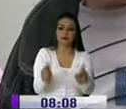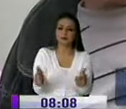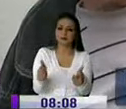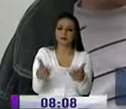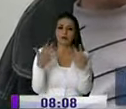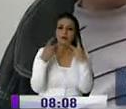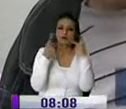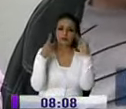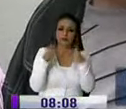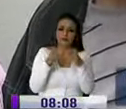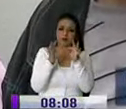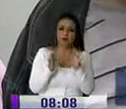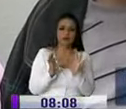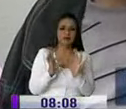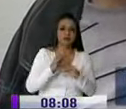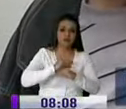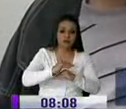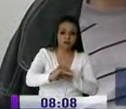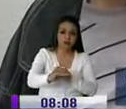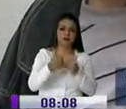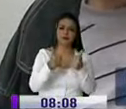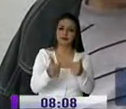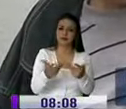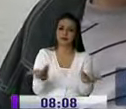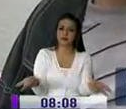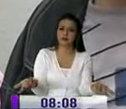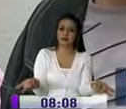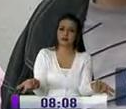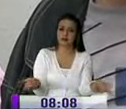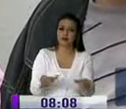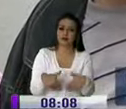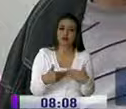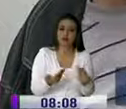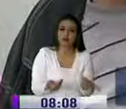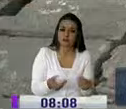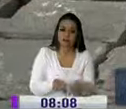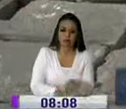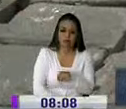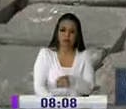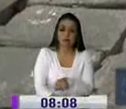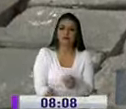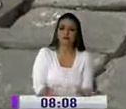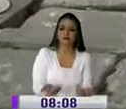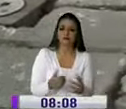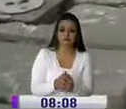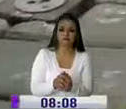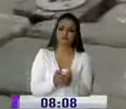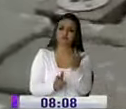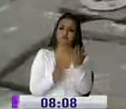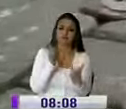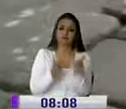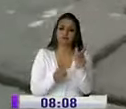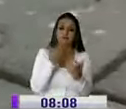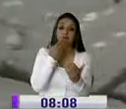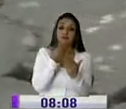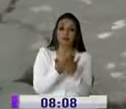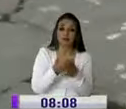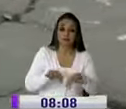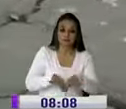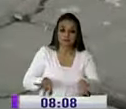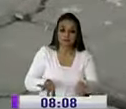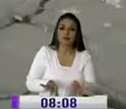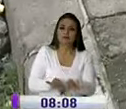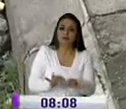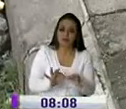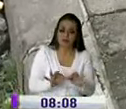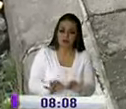tienen que hacer bien hecho de una vez se hacen, porque claro, es absurdo tener así, ¿ve? Los vecinos agradecen que se haya reparado la tubería y con